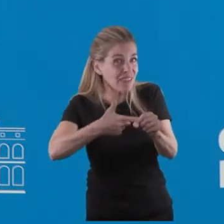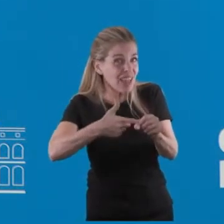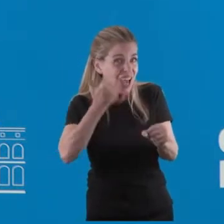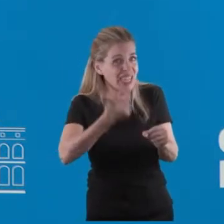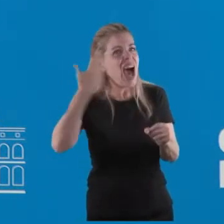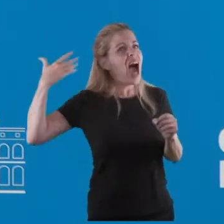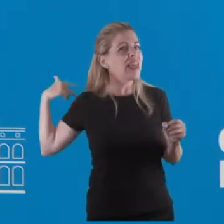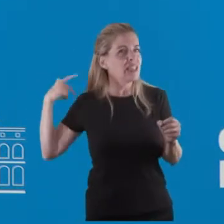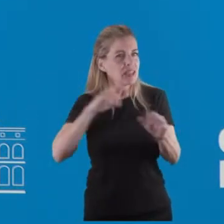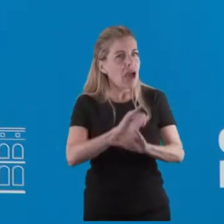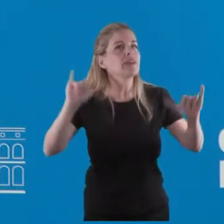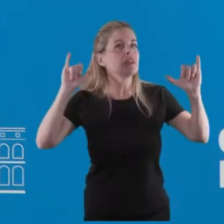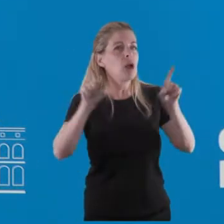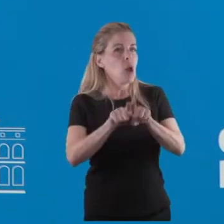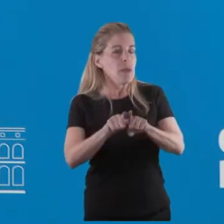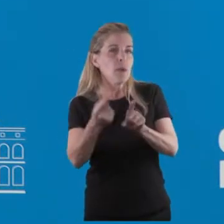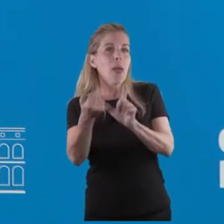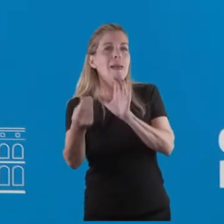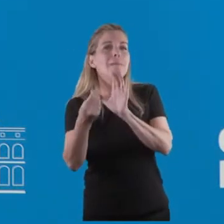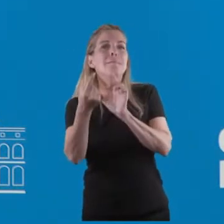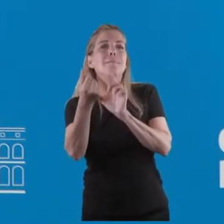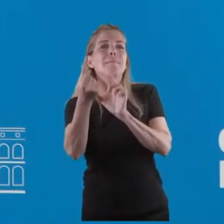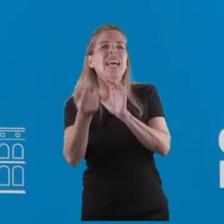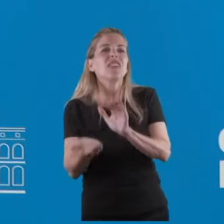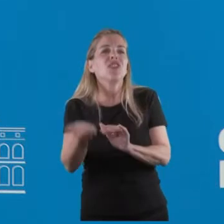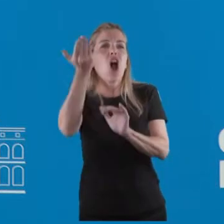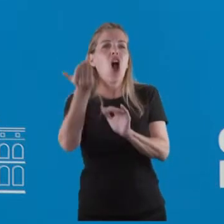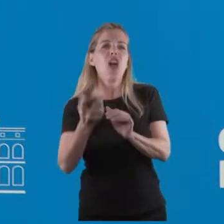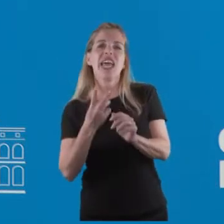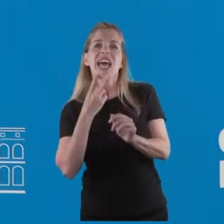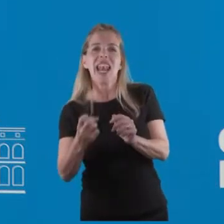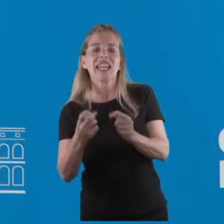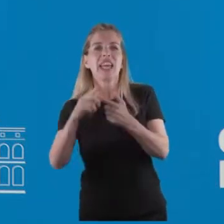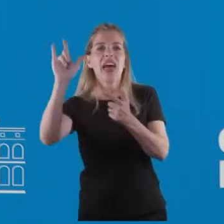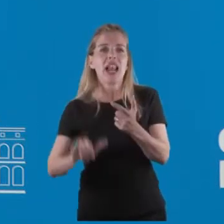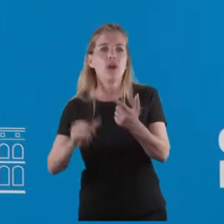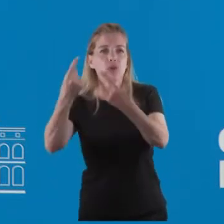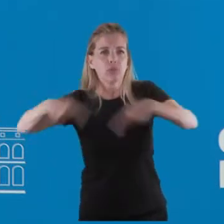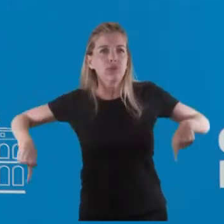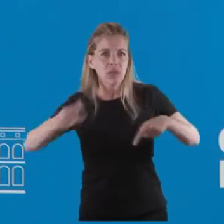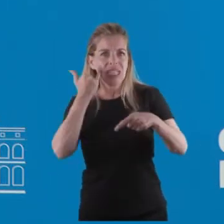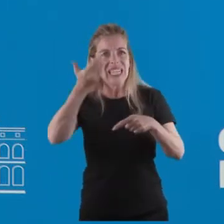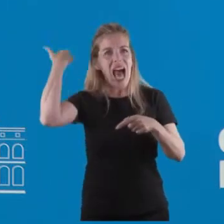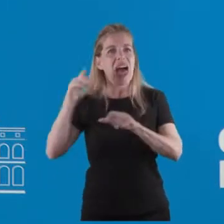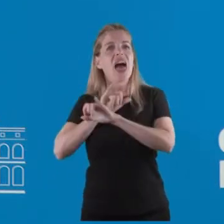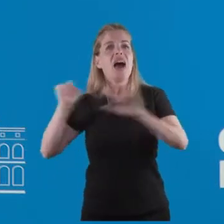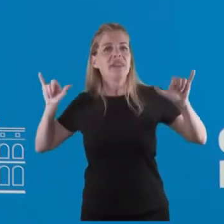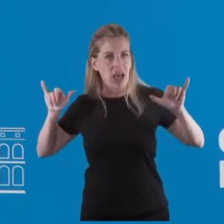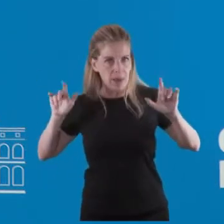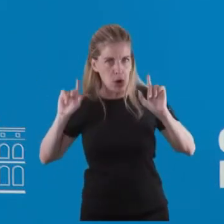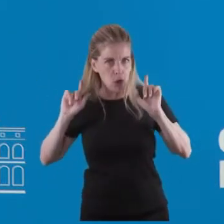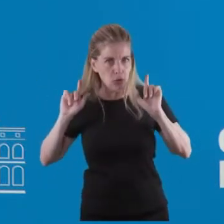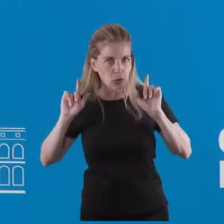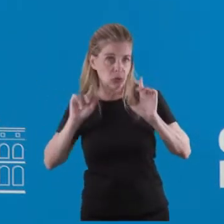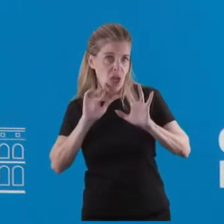mismo que la suba de las tarifas eléctricas que ya estaban estipuladas que se iban a llevar adelante en este momento y de esa